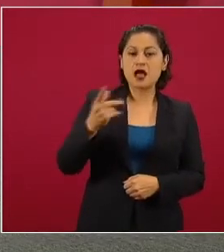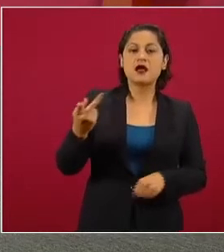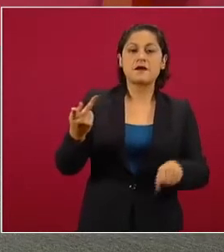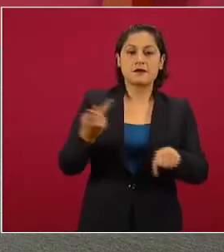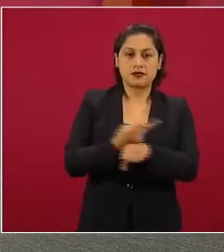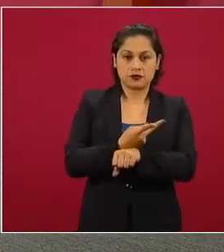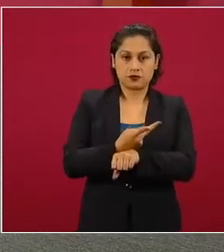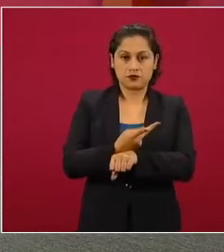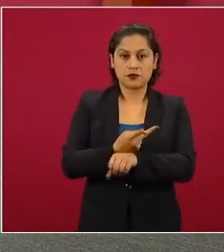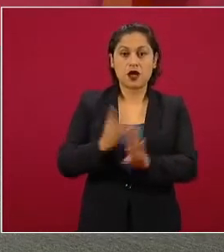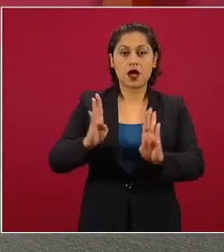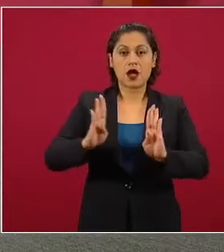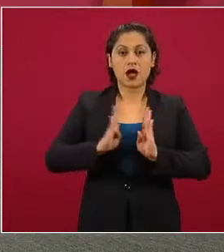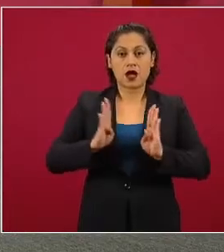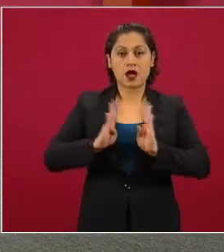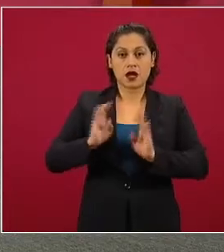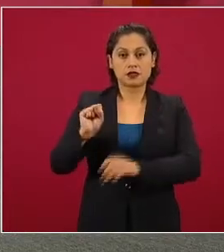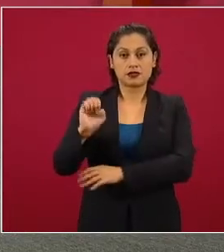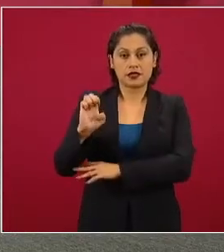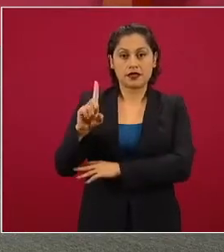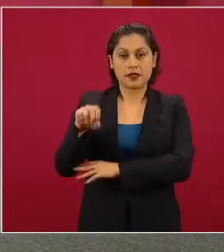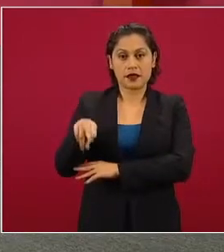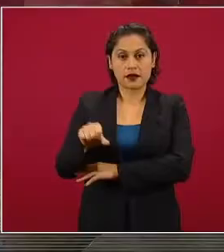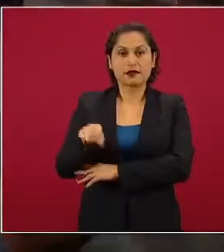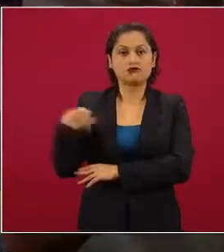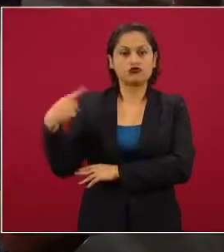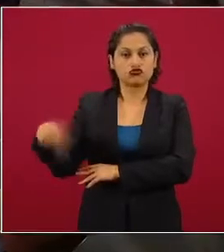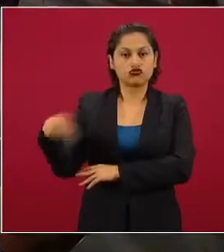del Ejército, de la Secretaría de la Defensa.